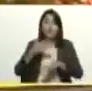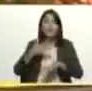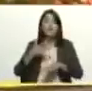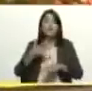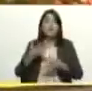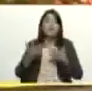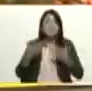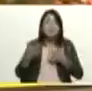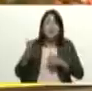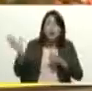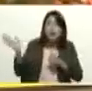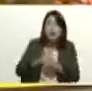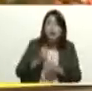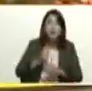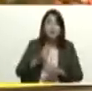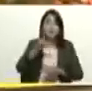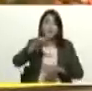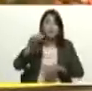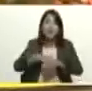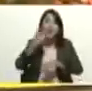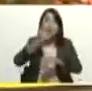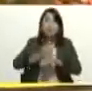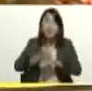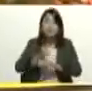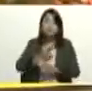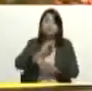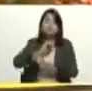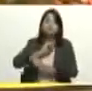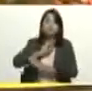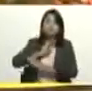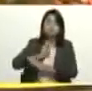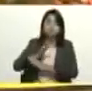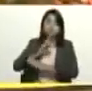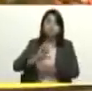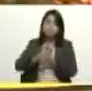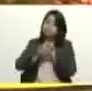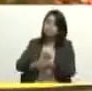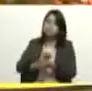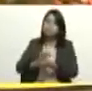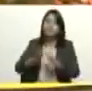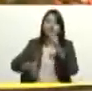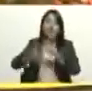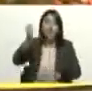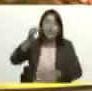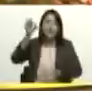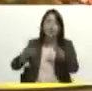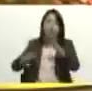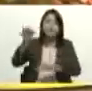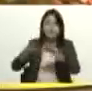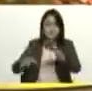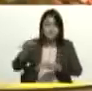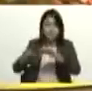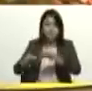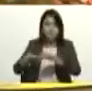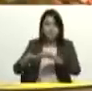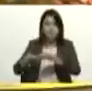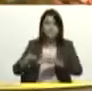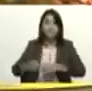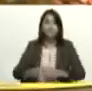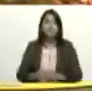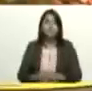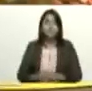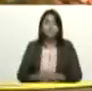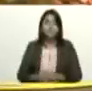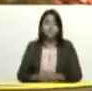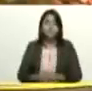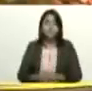verdad, el castigo de los culpables y la justicia en todos estos casos, de todos estos frentes que hemos abierto en la batalla contra